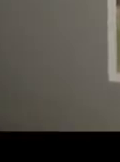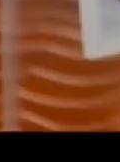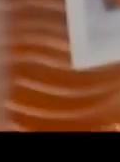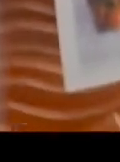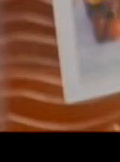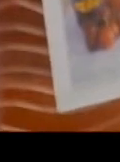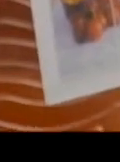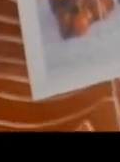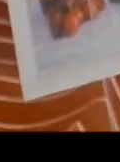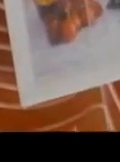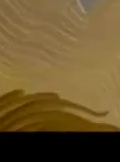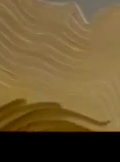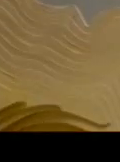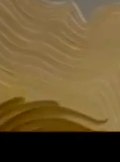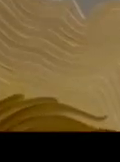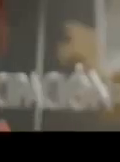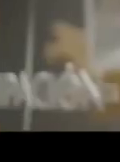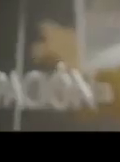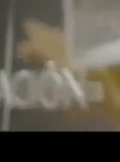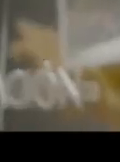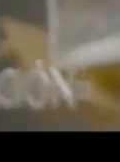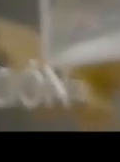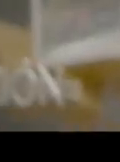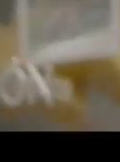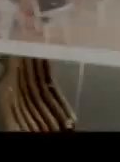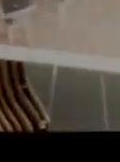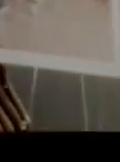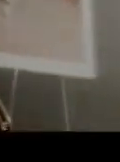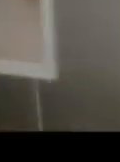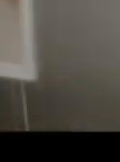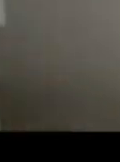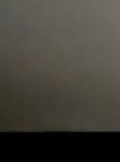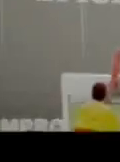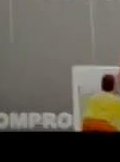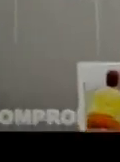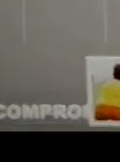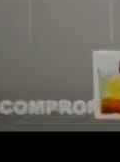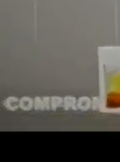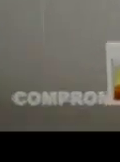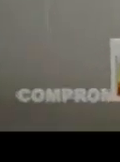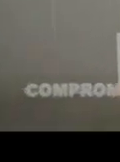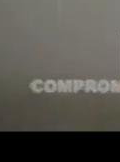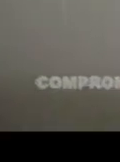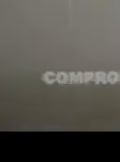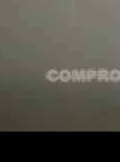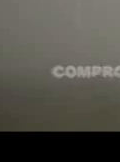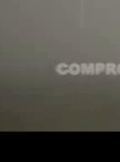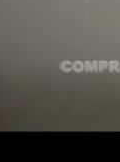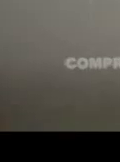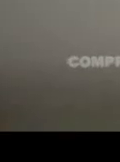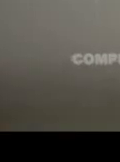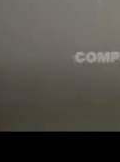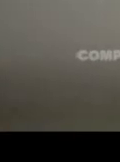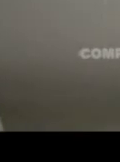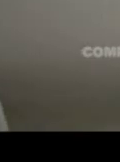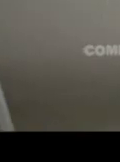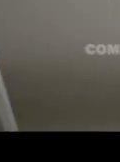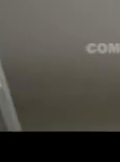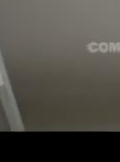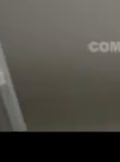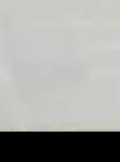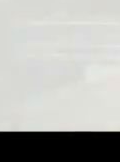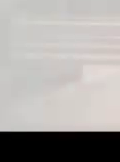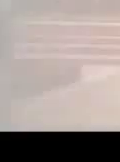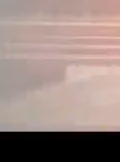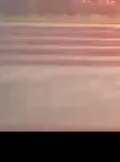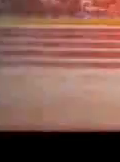Es descubrir cosas que nos motivan a seguir construyendo una mejor provincia. Gobierno de Pichincha.